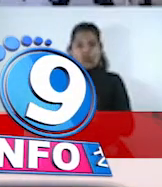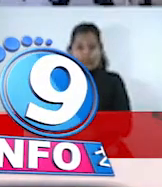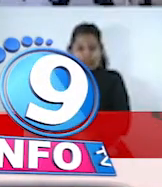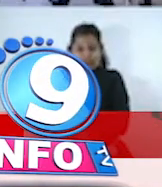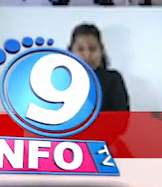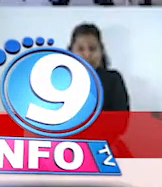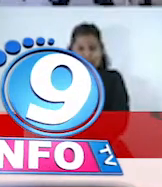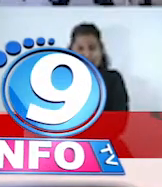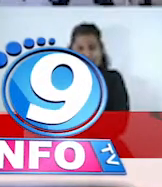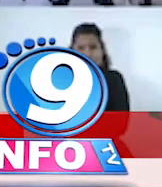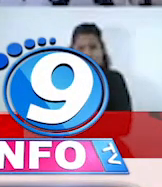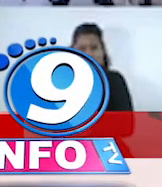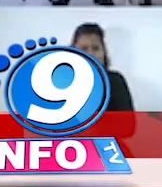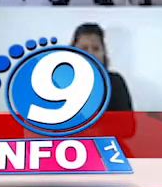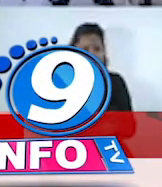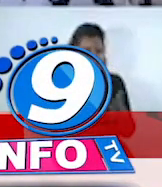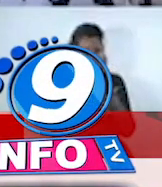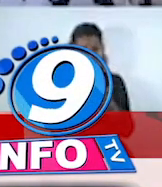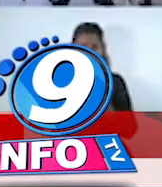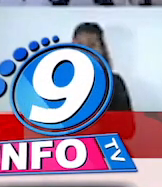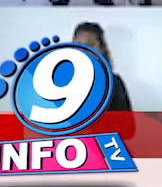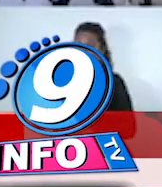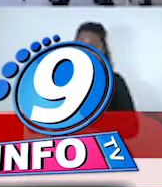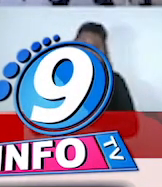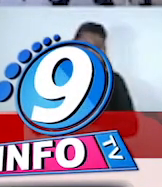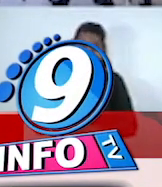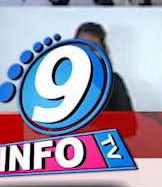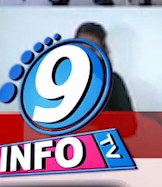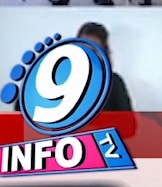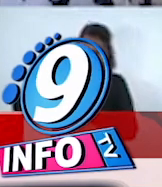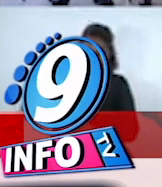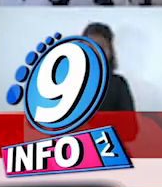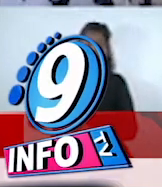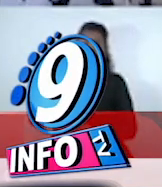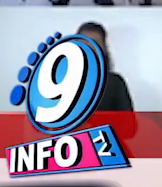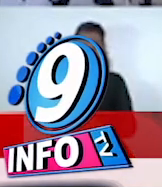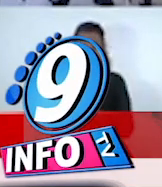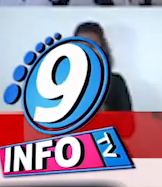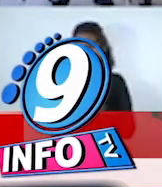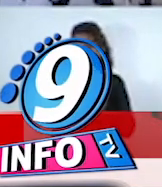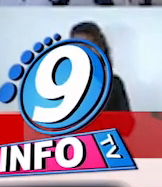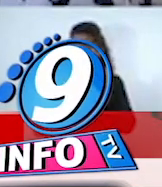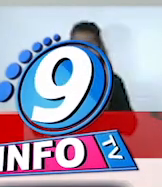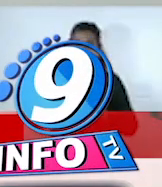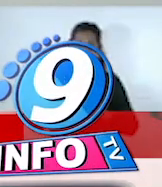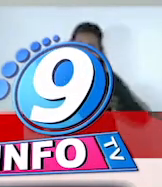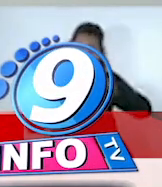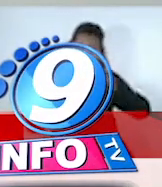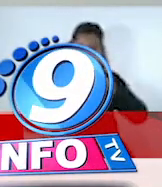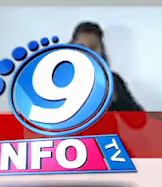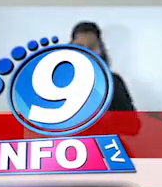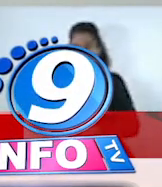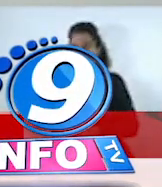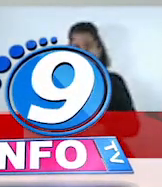discurso, hemos actuado en el ejercicio de nuestras obligaciones, así han sido las instrucciones torales del combate a la corrupción.